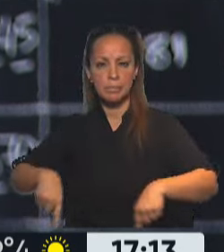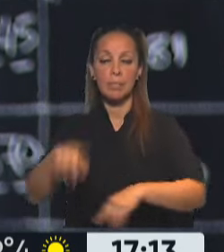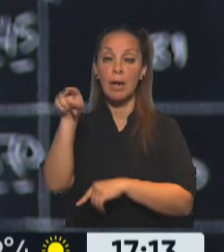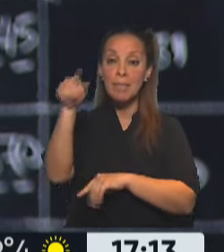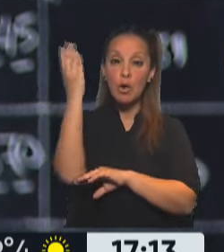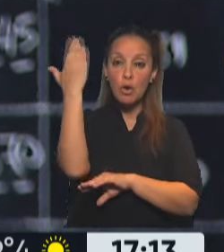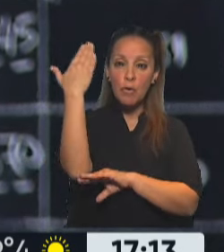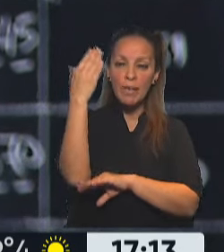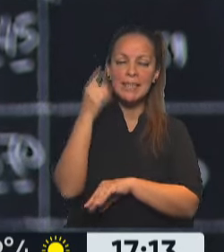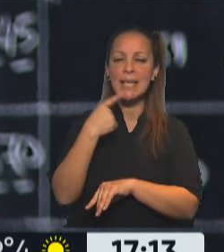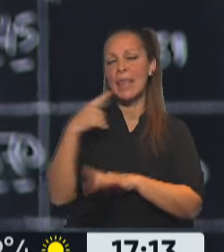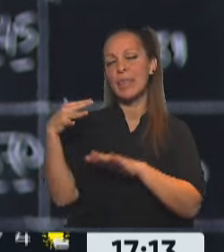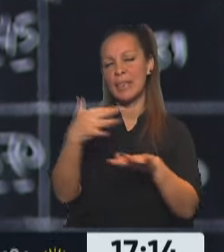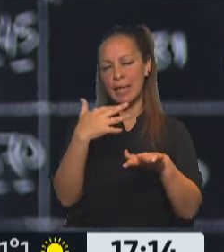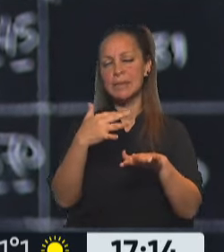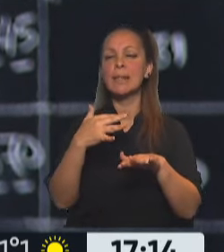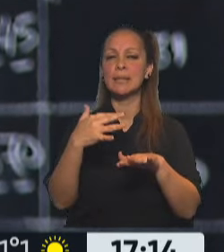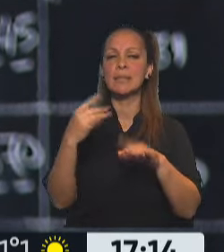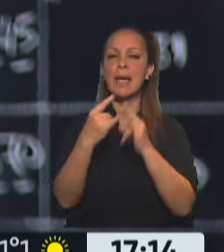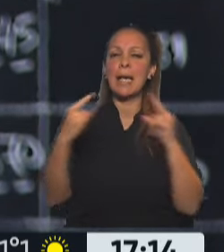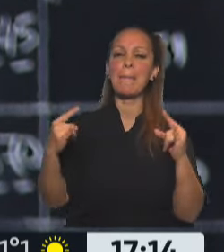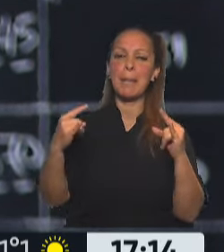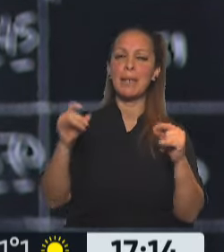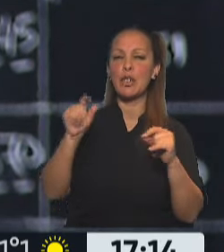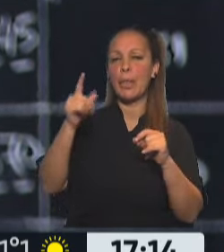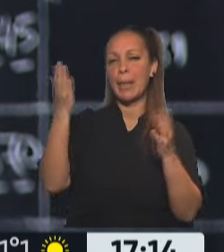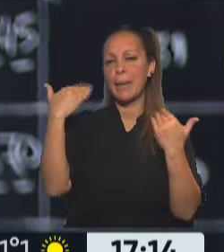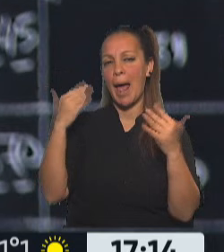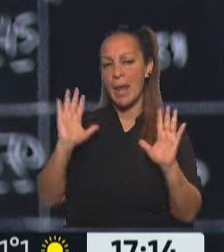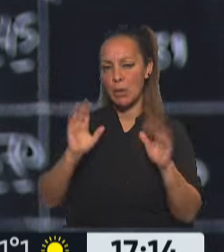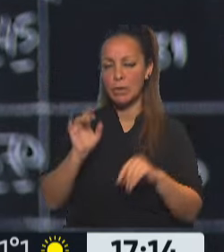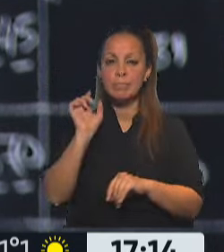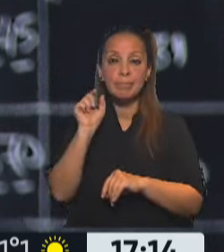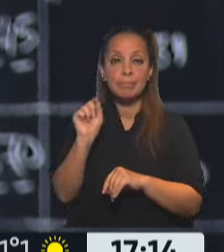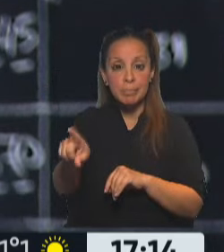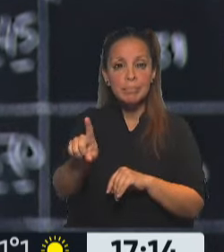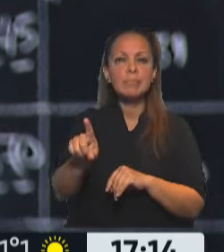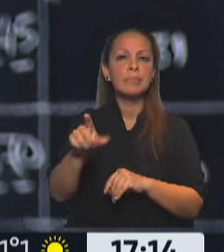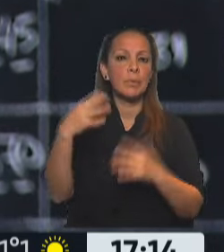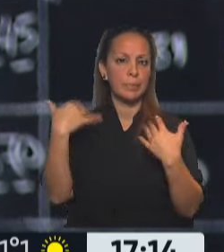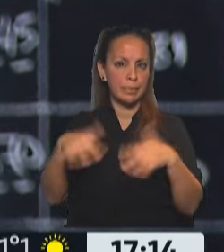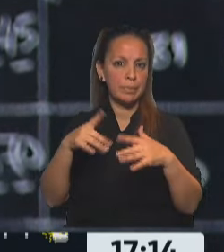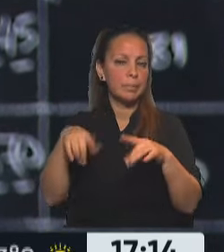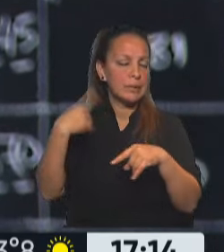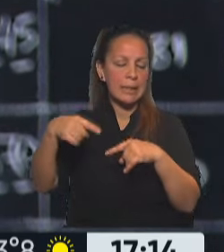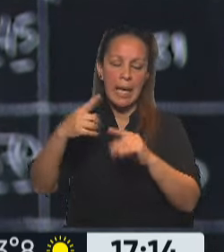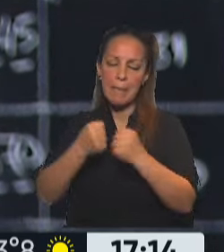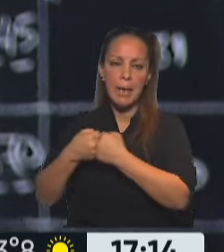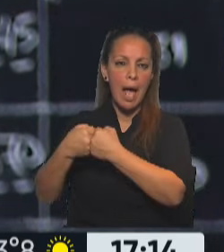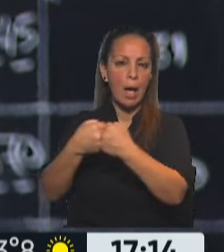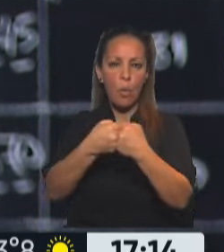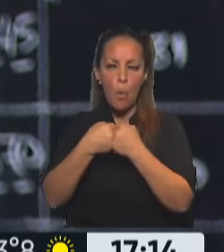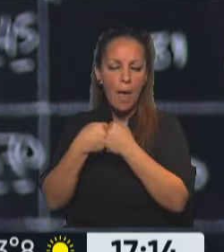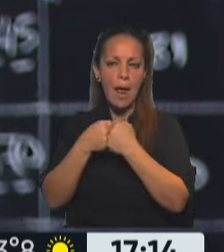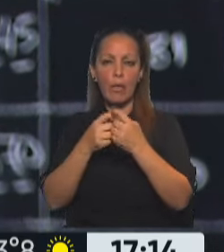un campamento de verano para los multimillonarios, es históricamente un semillero de acuerdos mediáticos y